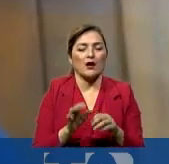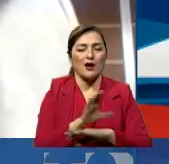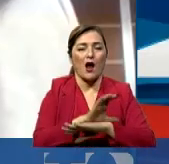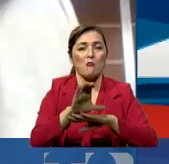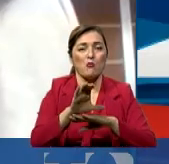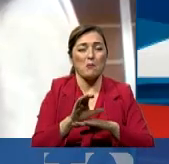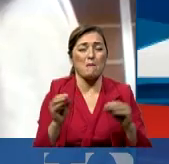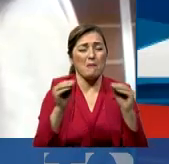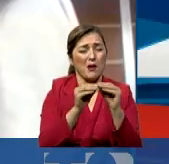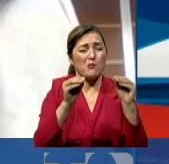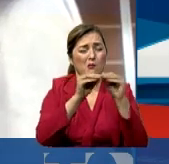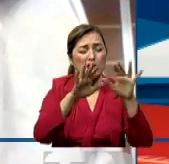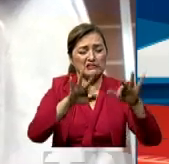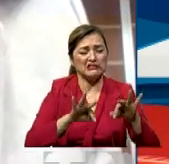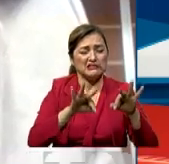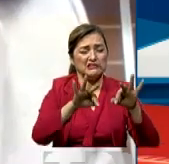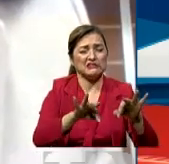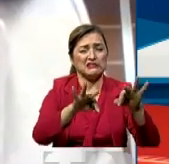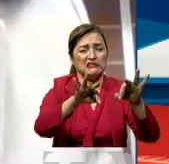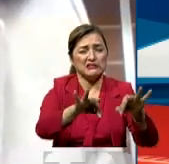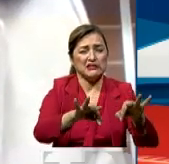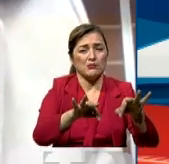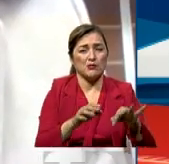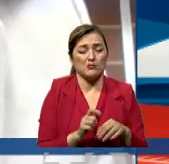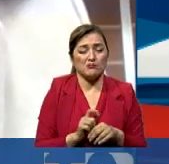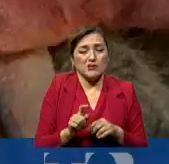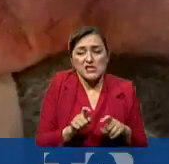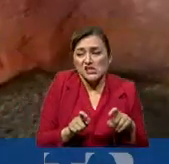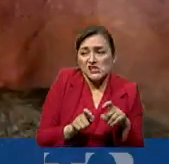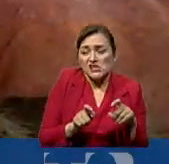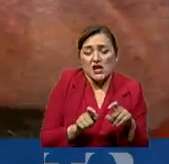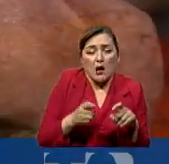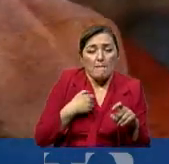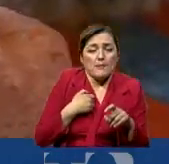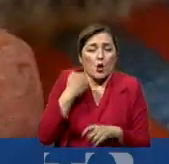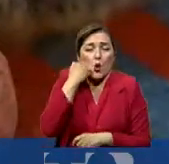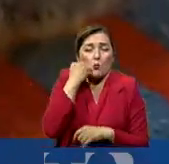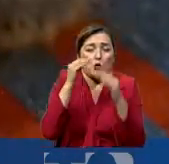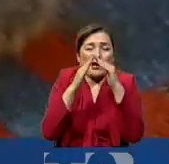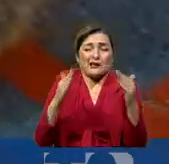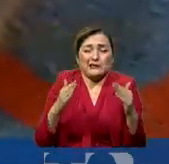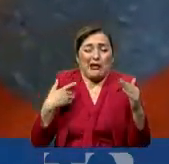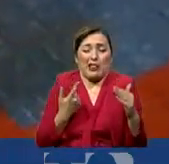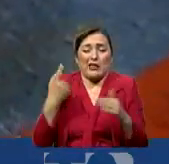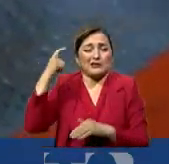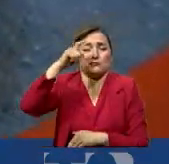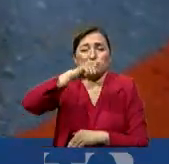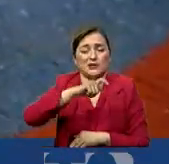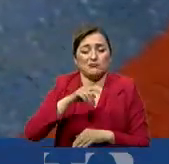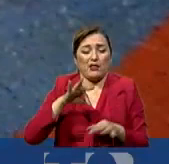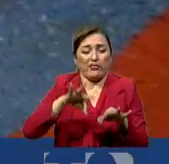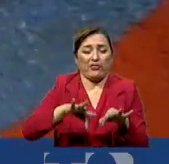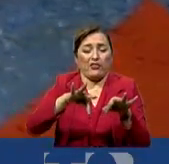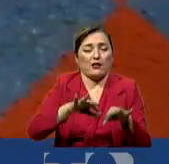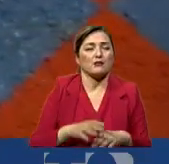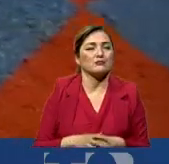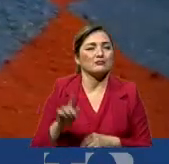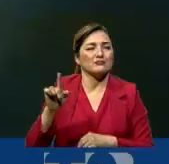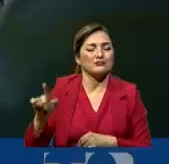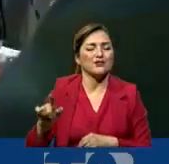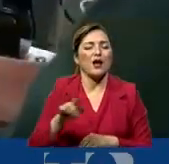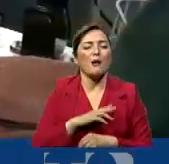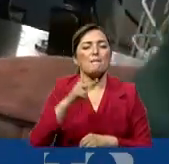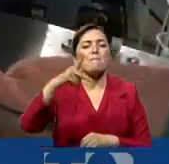tenemos. Según Martín Bustamante, este no es un caso aislado. Hace 15 días, este puma fue llevado hasta el zoológico de